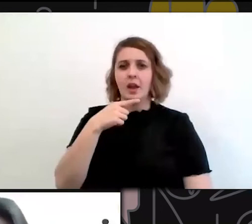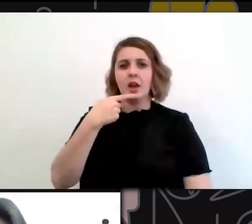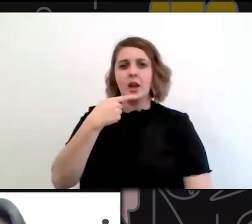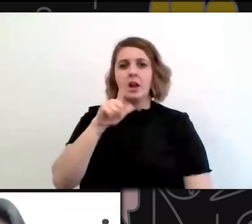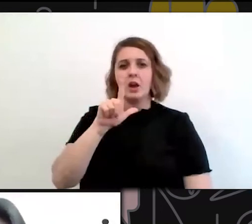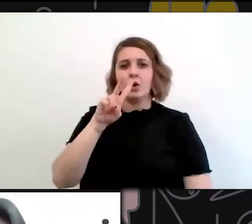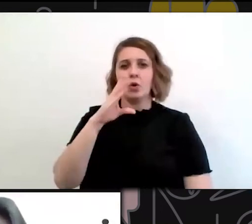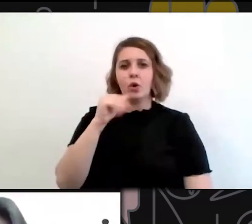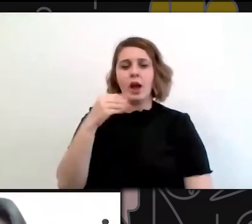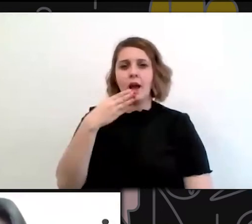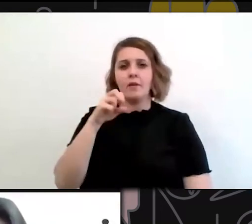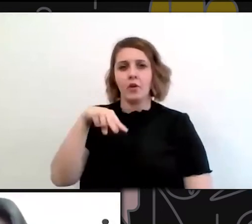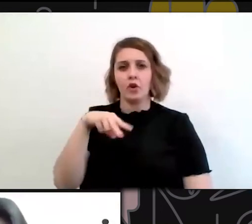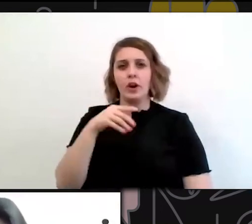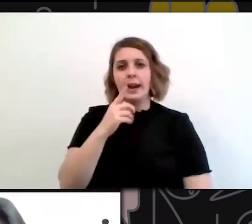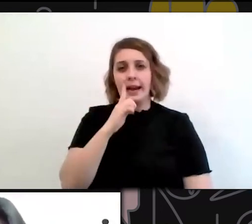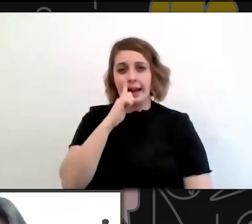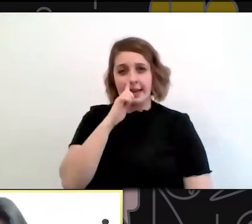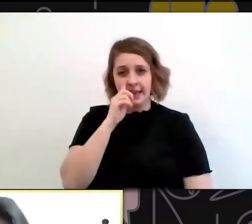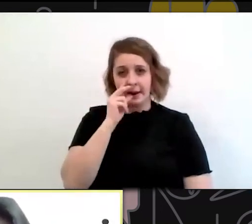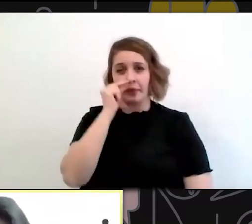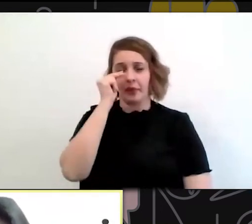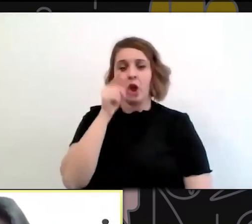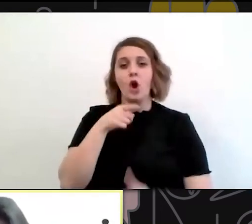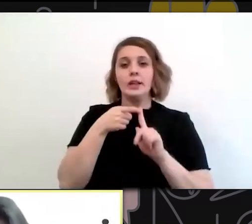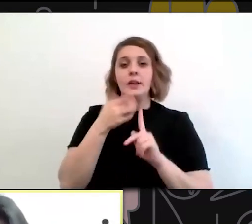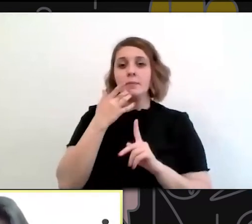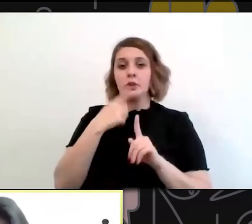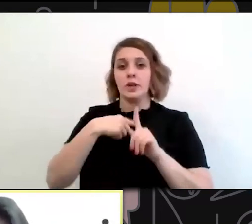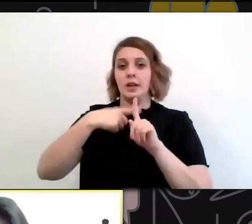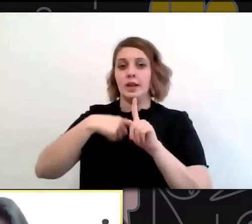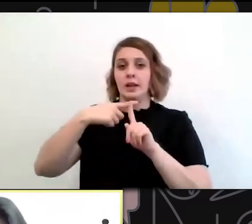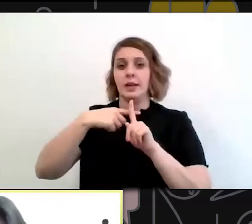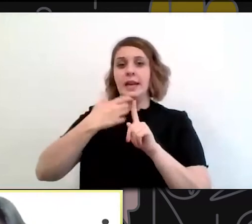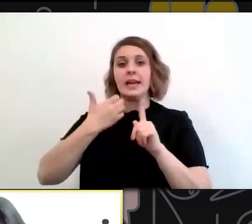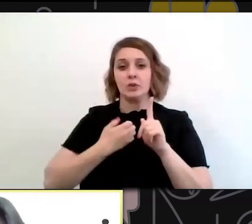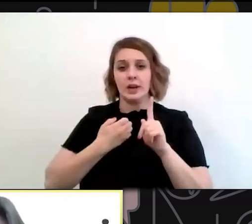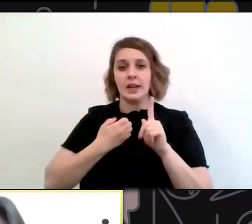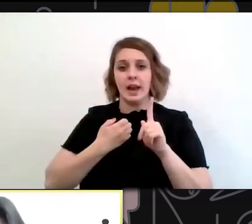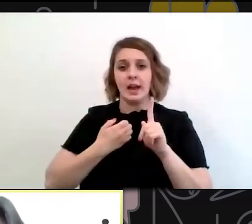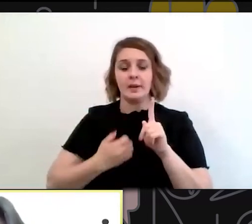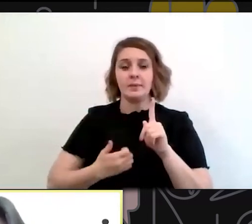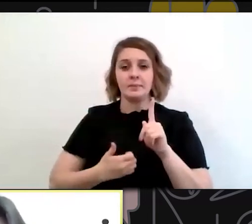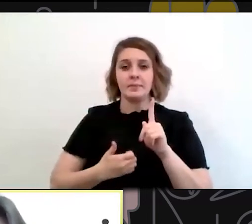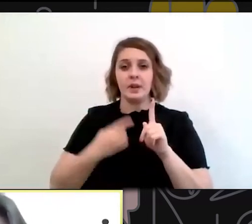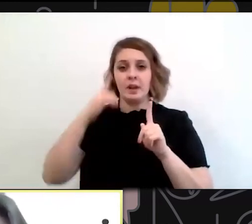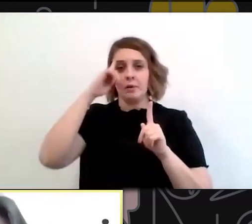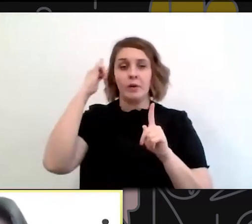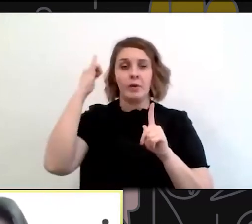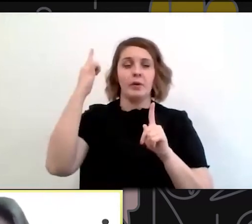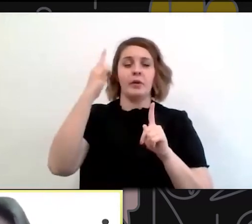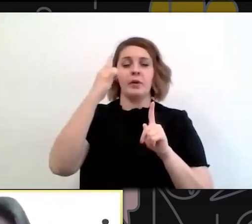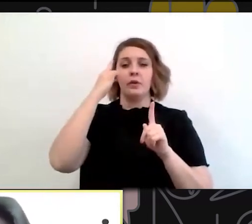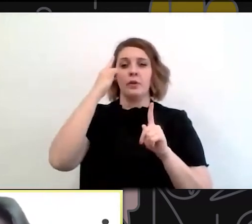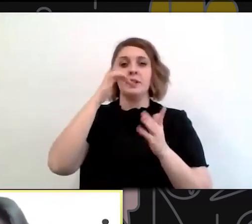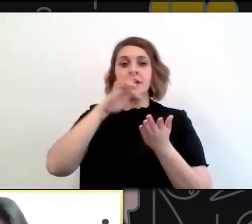que bueno, pues sirve para cuando hay una bajada de insulina importante y pierdes un poco el conocimiento. Pues